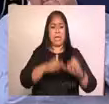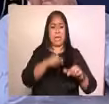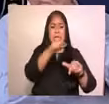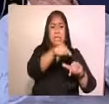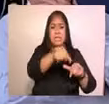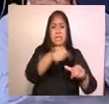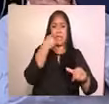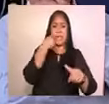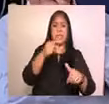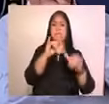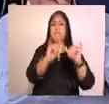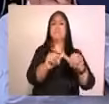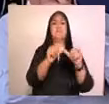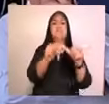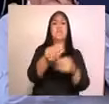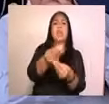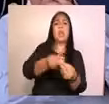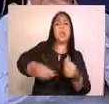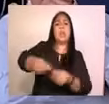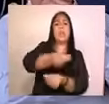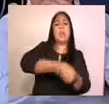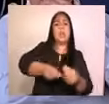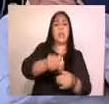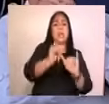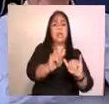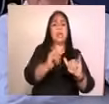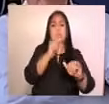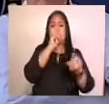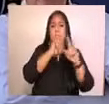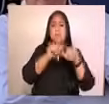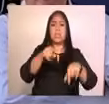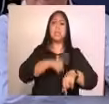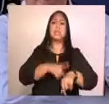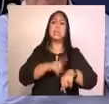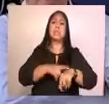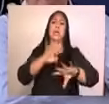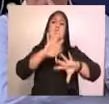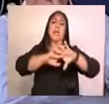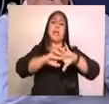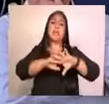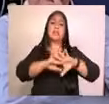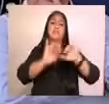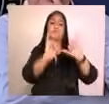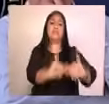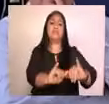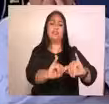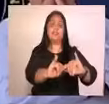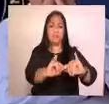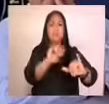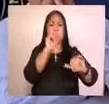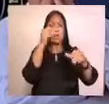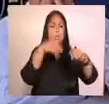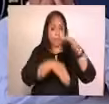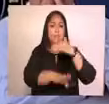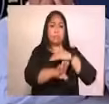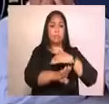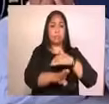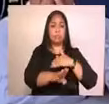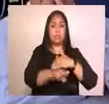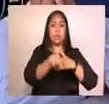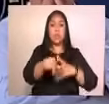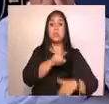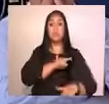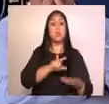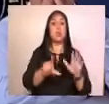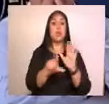perpetuar su negocio, irónicamente, mientras cumplían su condena. Este era un centro donde la única ley